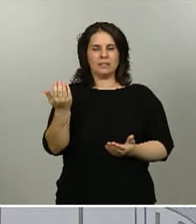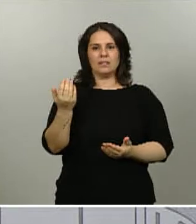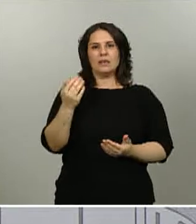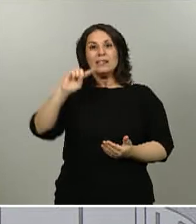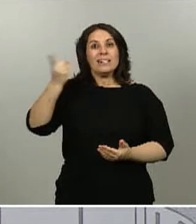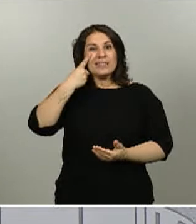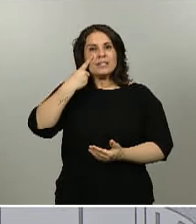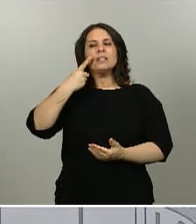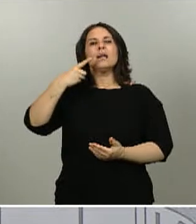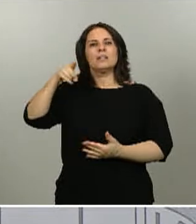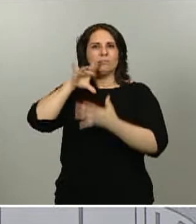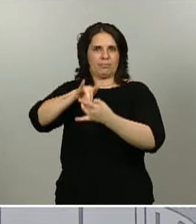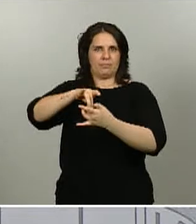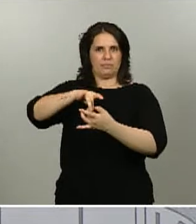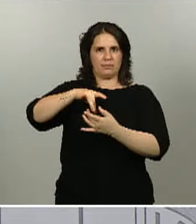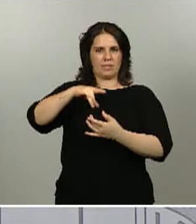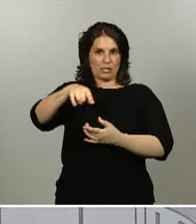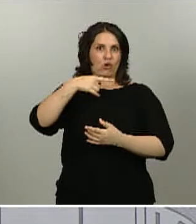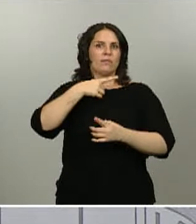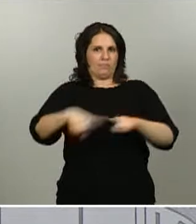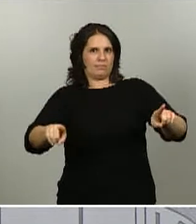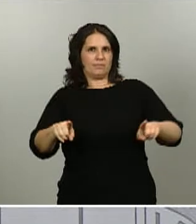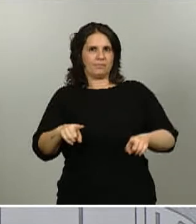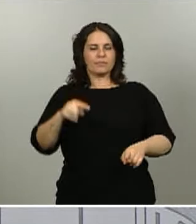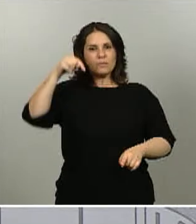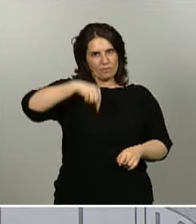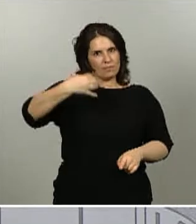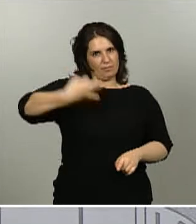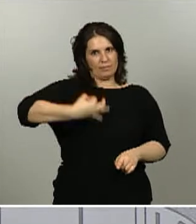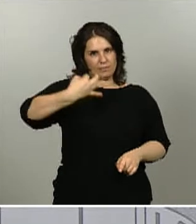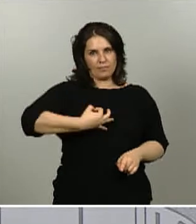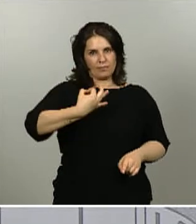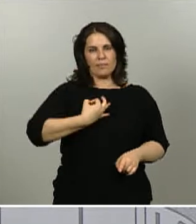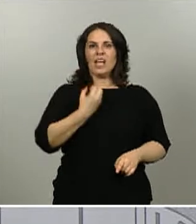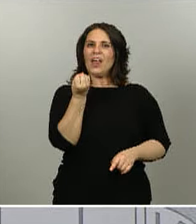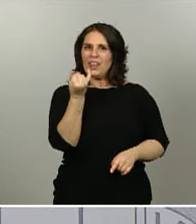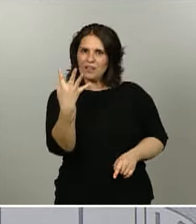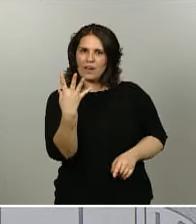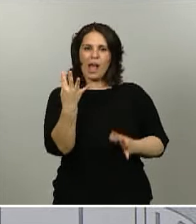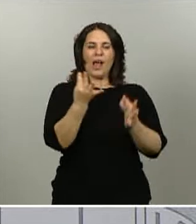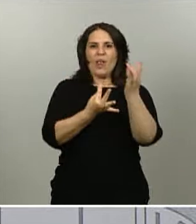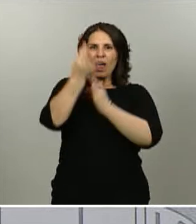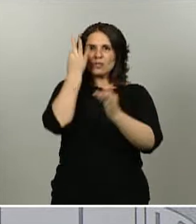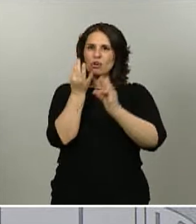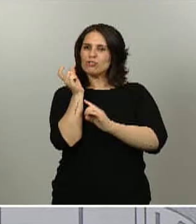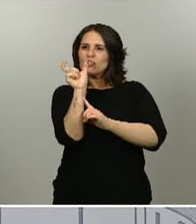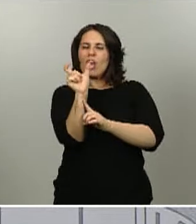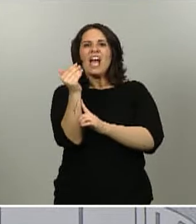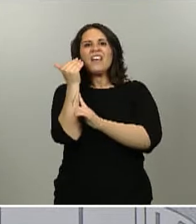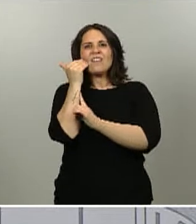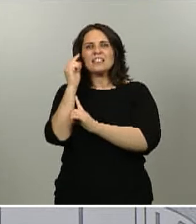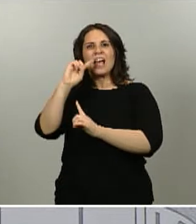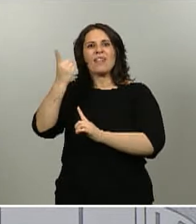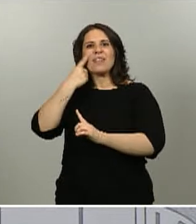datos recibidos. Hoy podemos dar la cifra de datos con fecha de diagnóstico de ayer, las